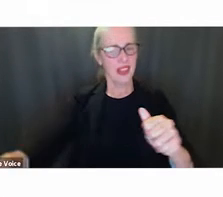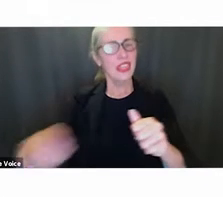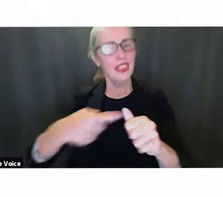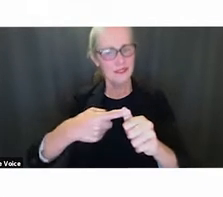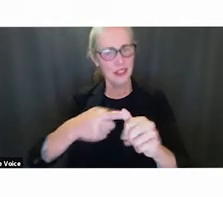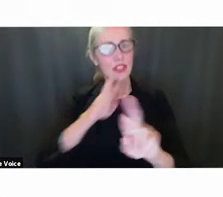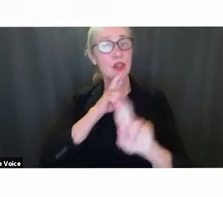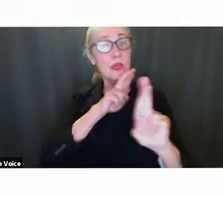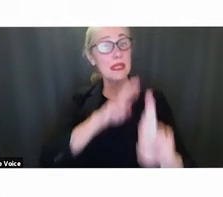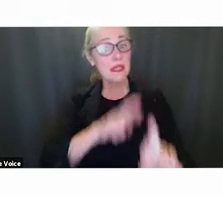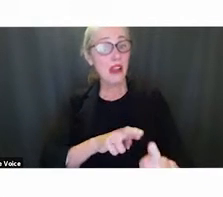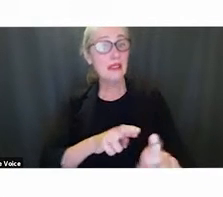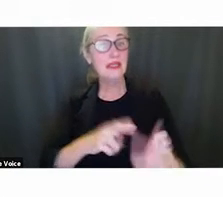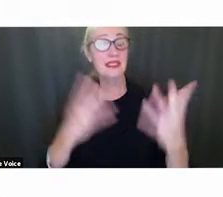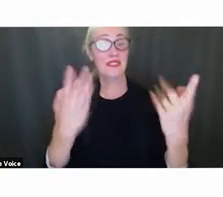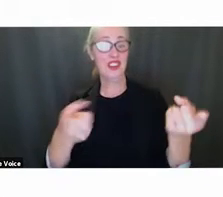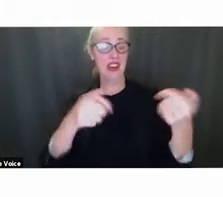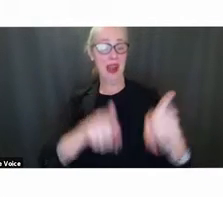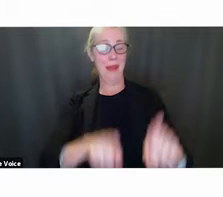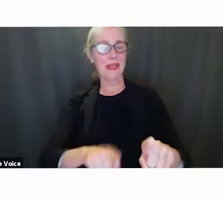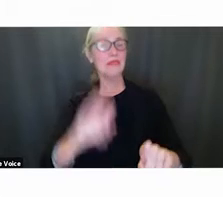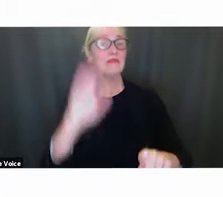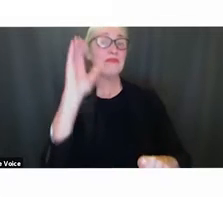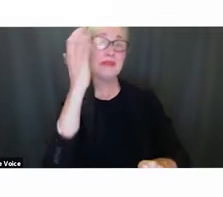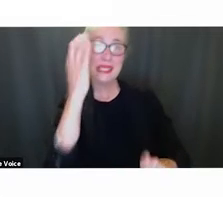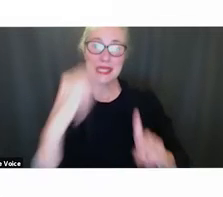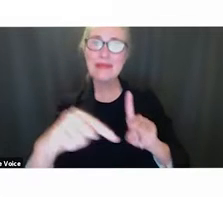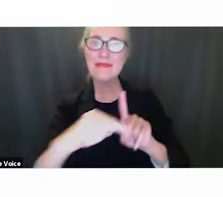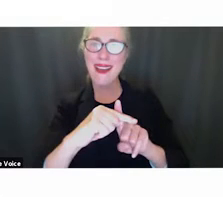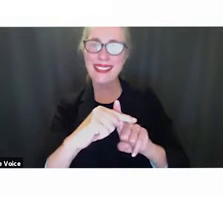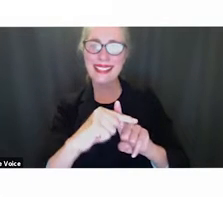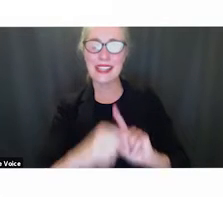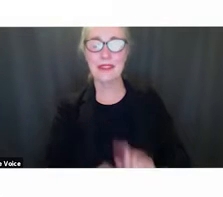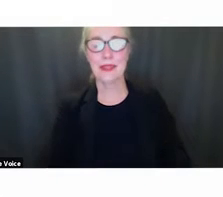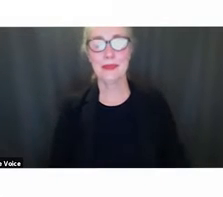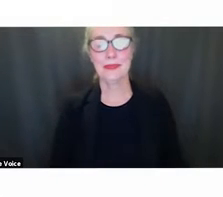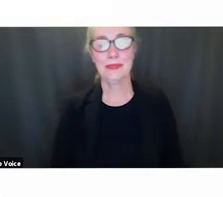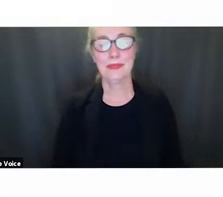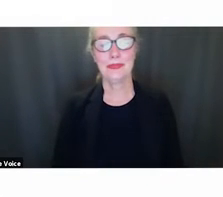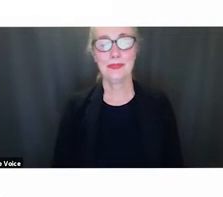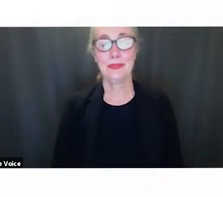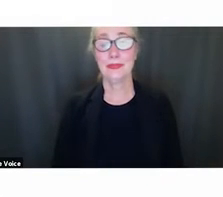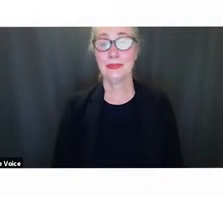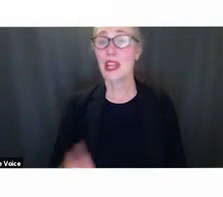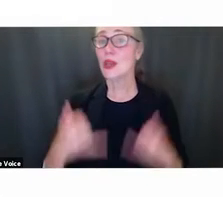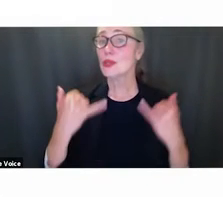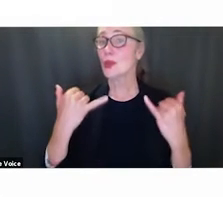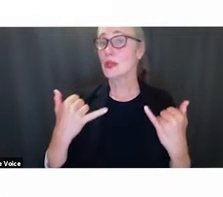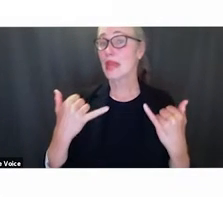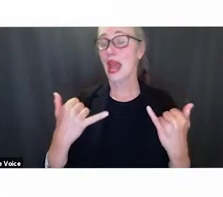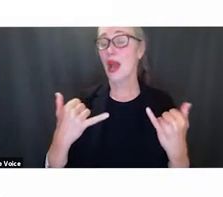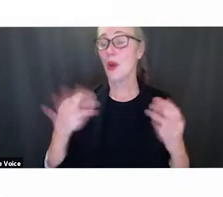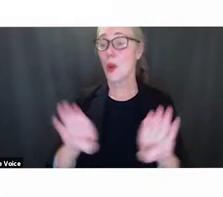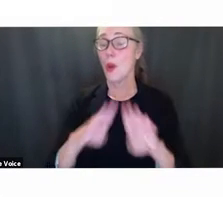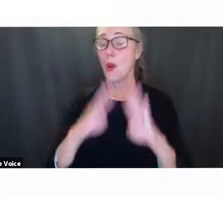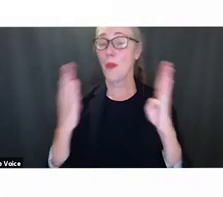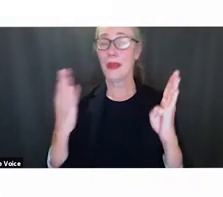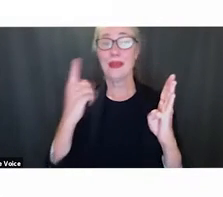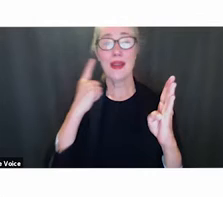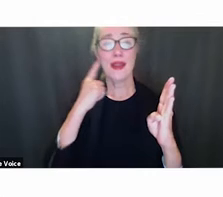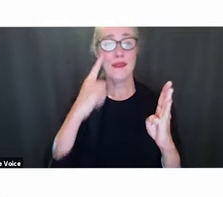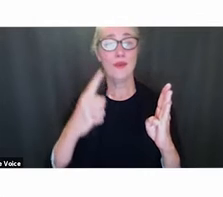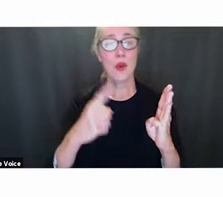resultados llegaron y fue algo muy positivo. Y habiendo dicho eso, ahora voy a